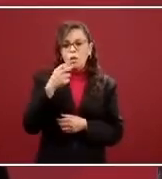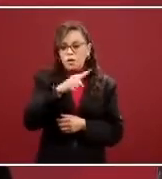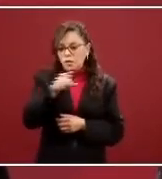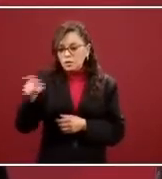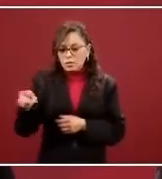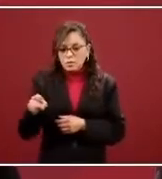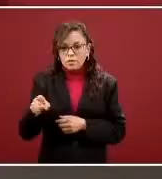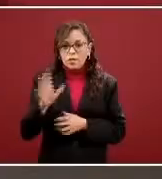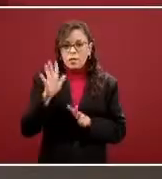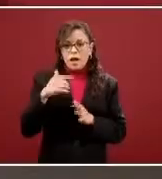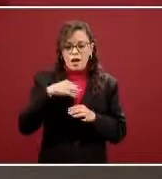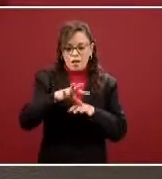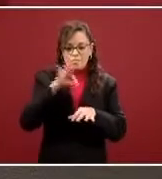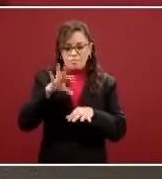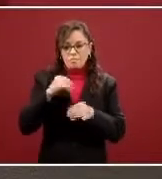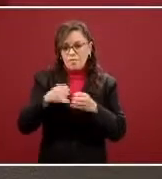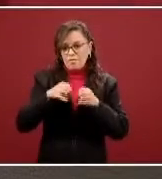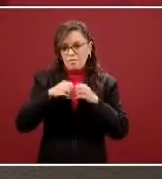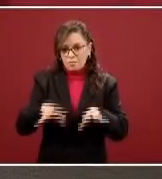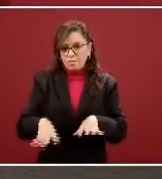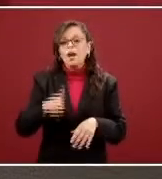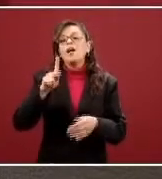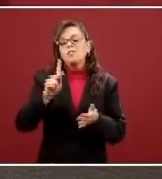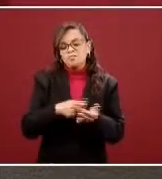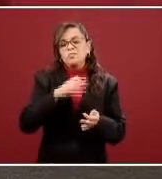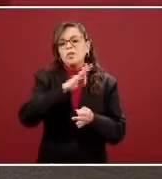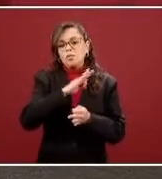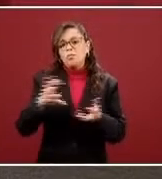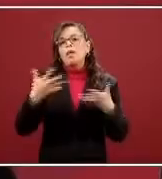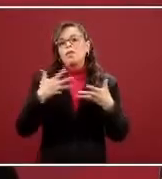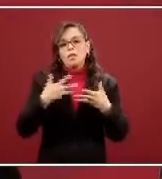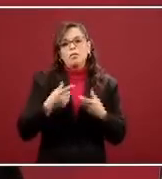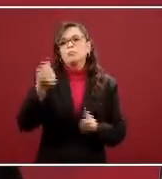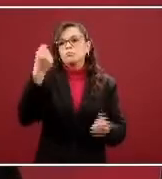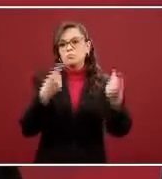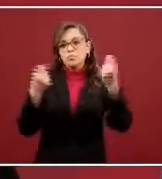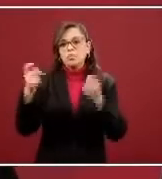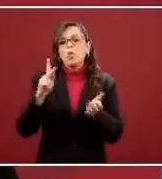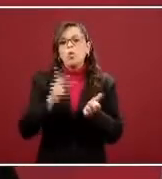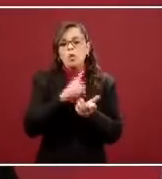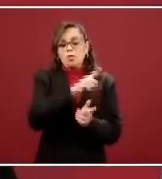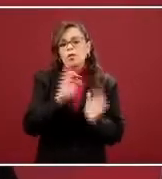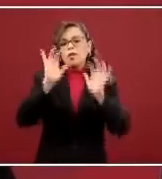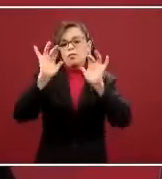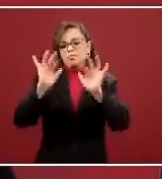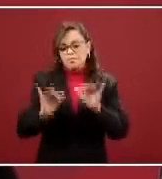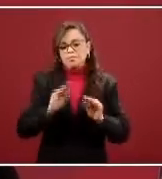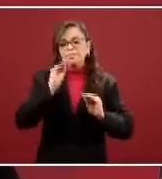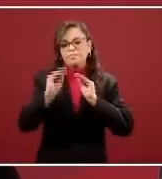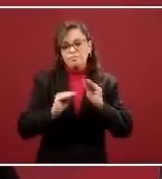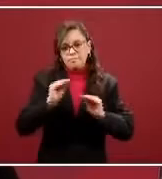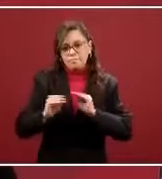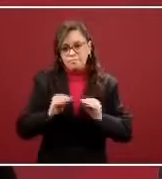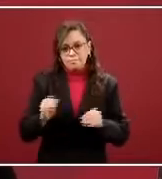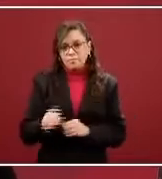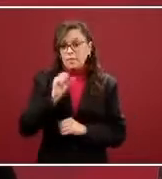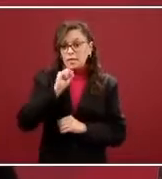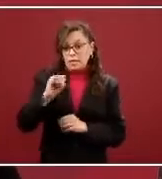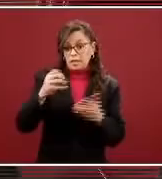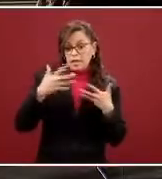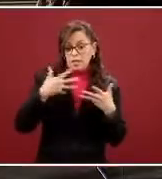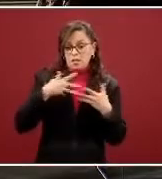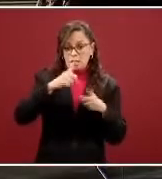generado. Pero tratamos entonces que la información que se va presentando y se va actualizando sea, sí, a nivel nacional, cada 24